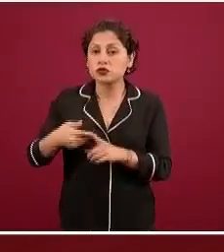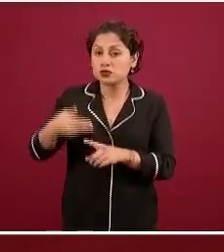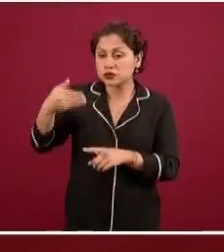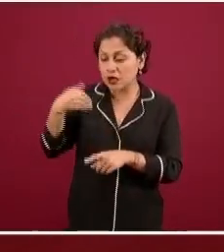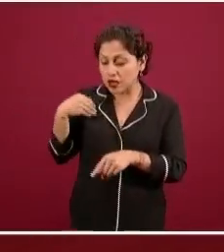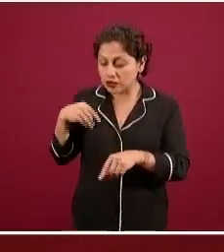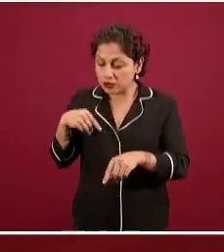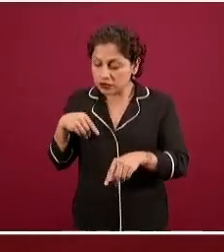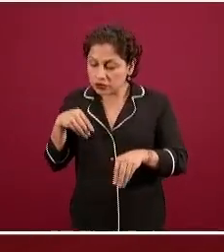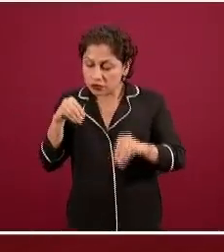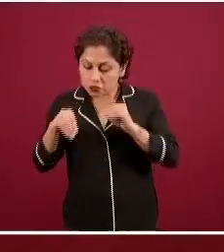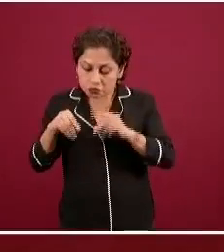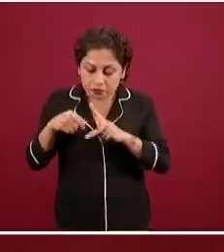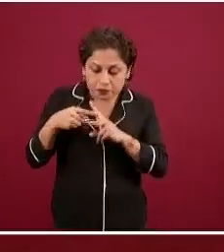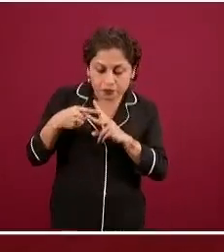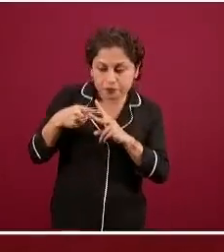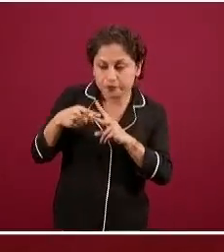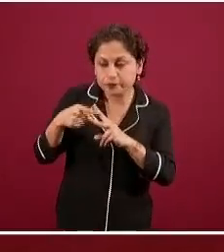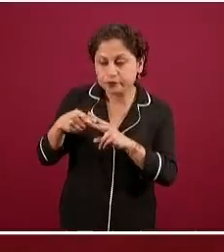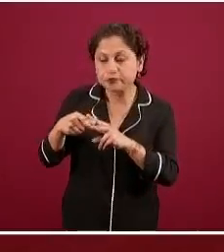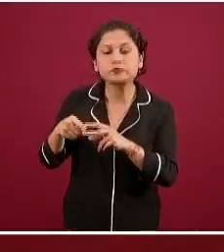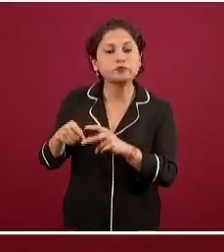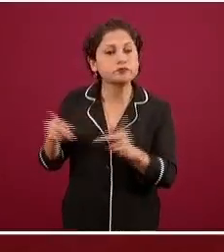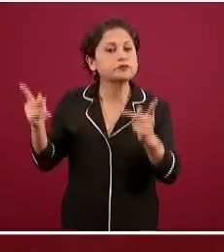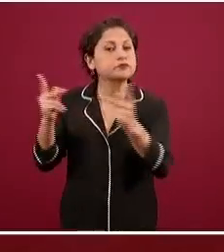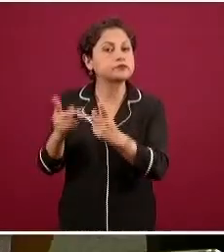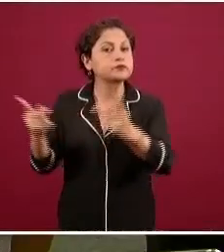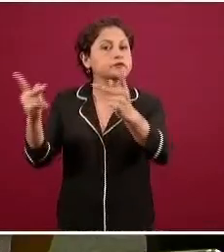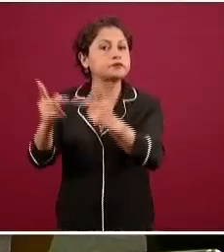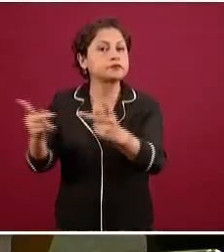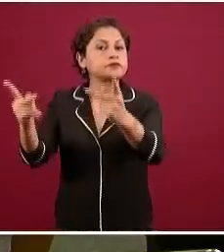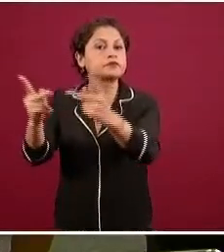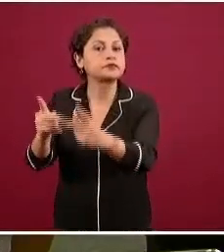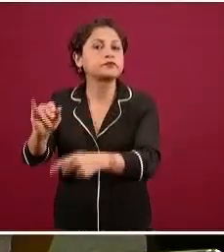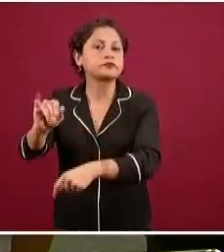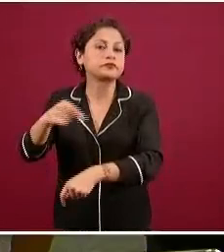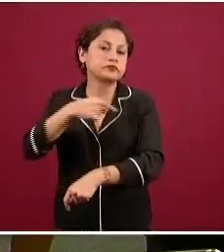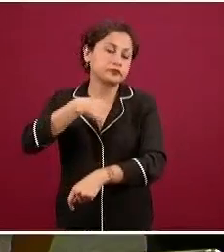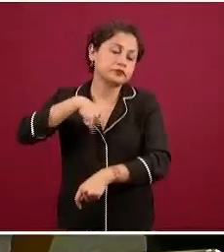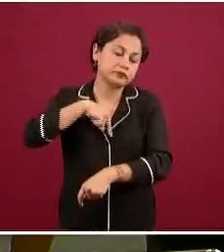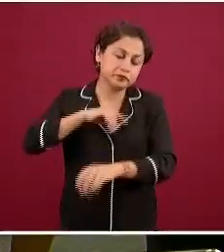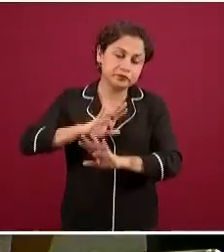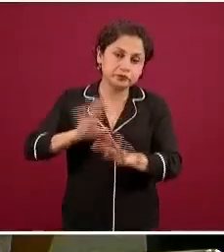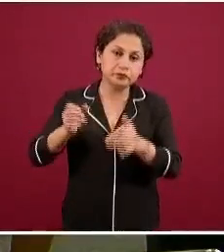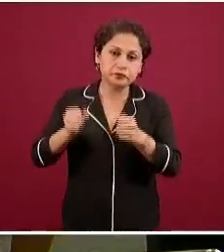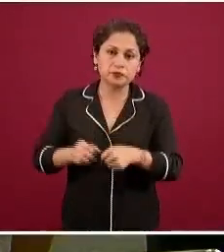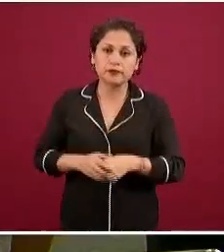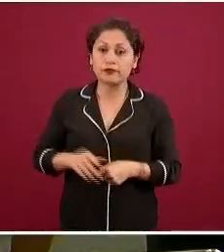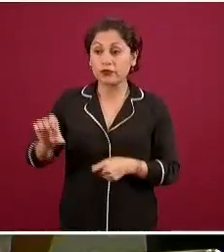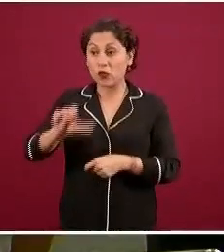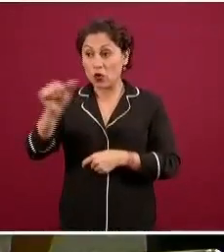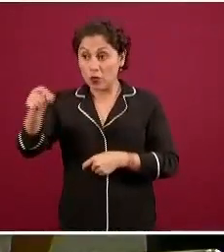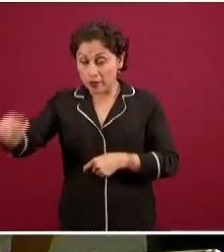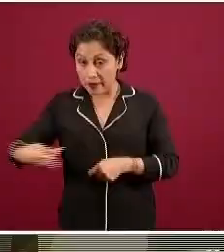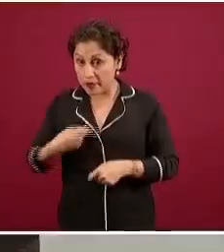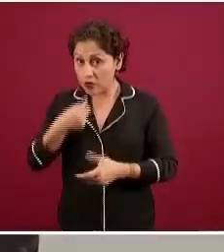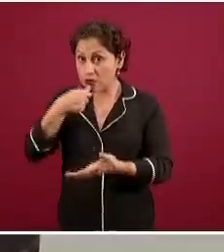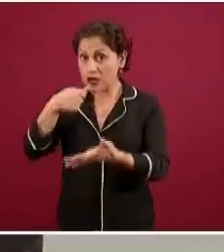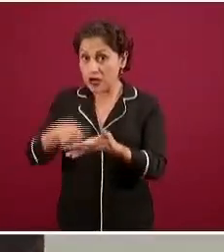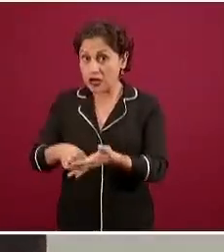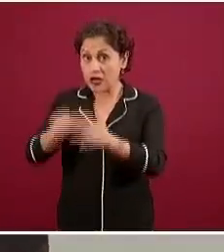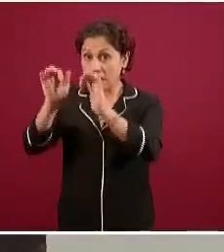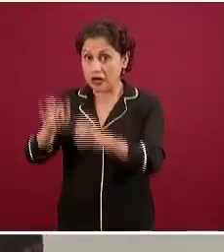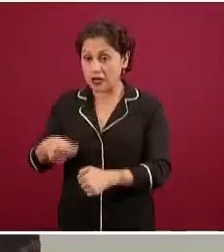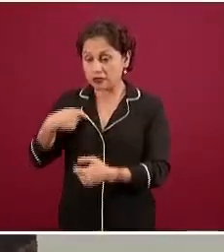espacio es el mismo. Entonces sí. Respecto a lo otro, no he visto todavía la carta, la iré a buscar con mucho gusto. Le tengo